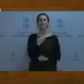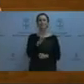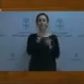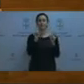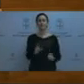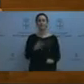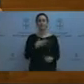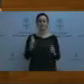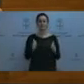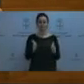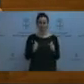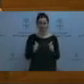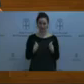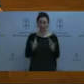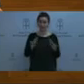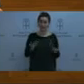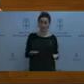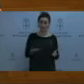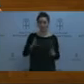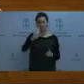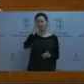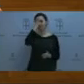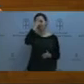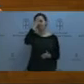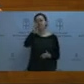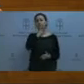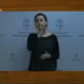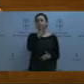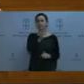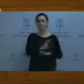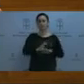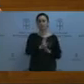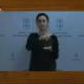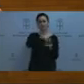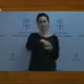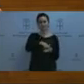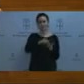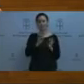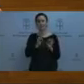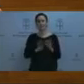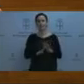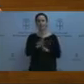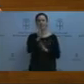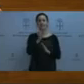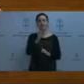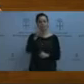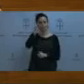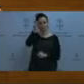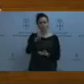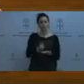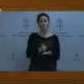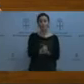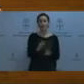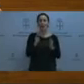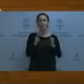vida. Este es el principal motivo por el que desde la Consejería de Desarrollo Rural se está elaborando un folleto divulgativo